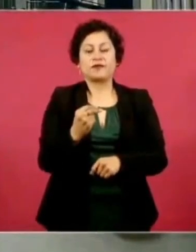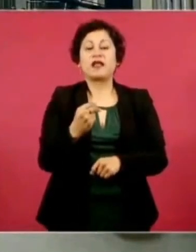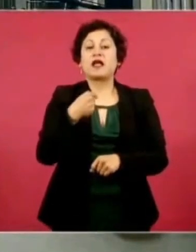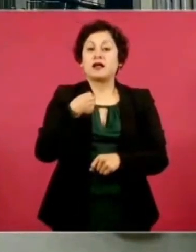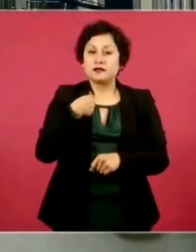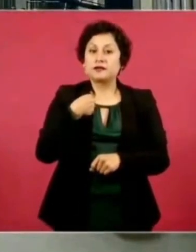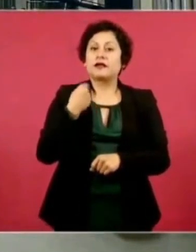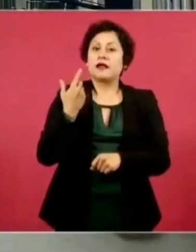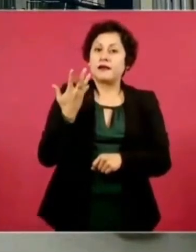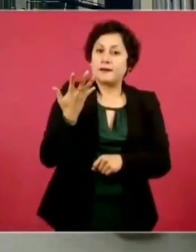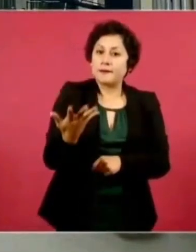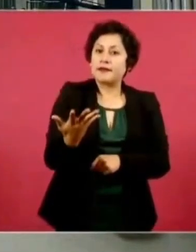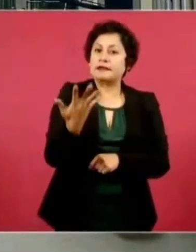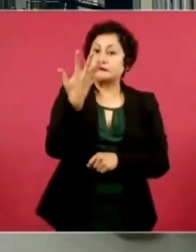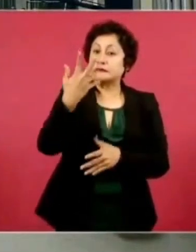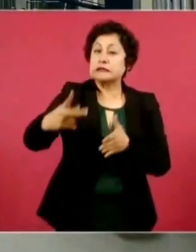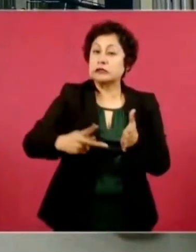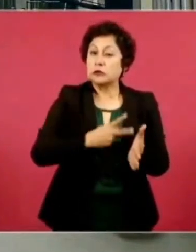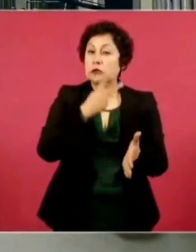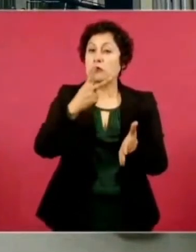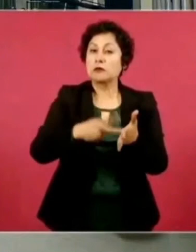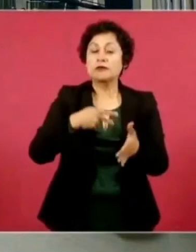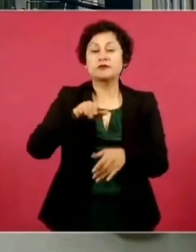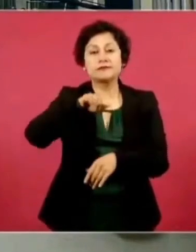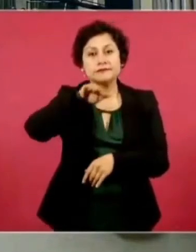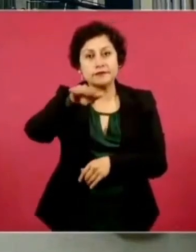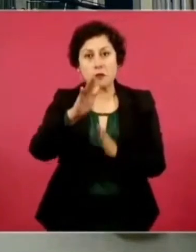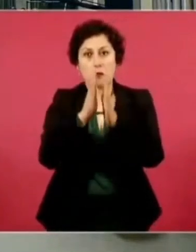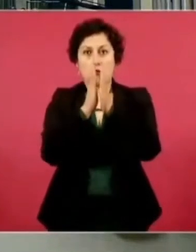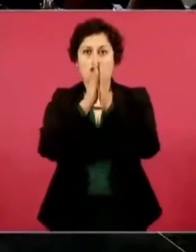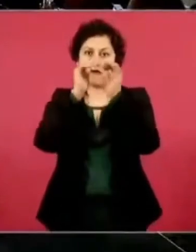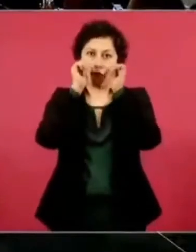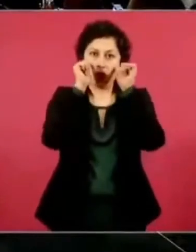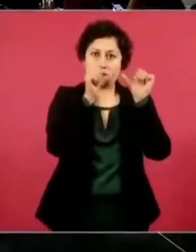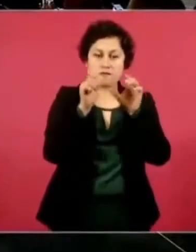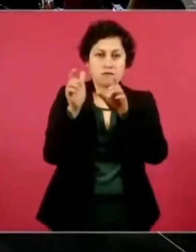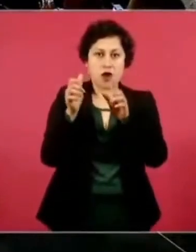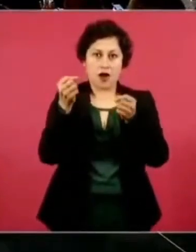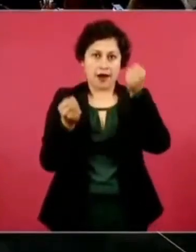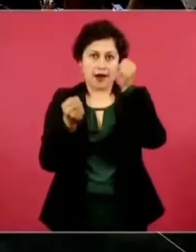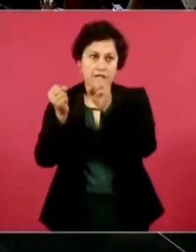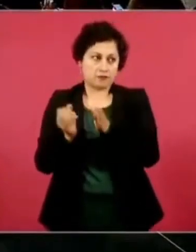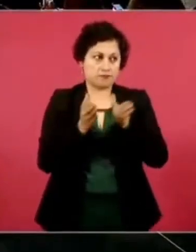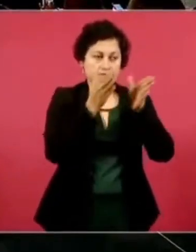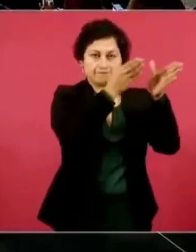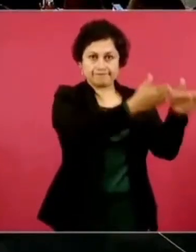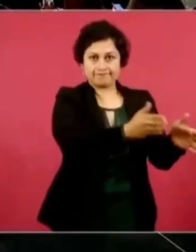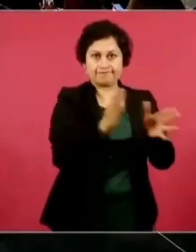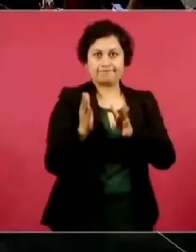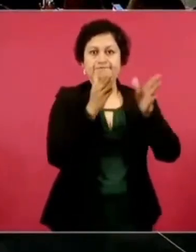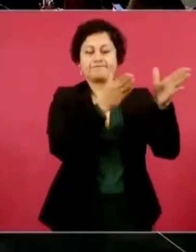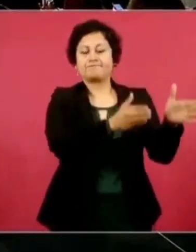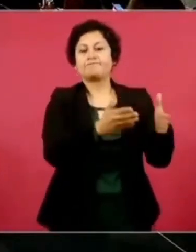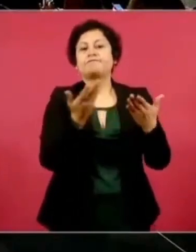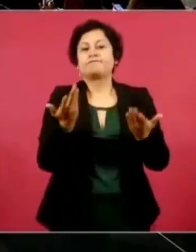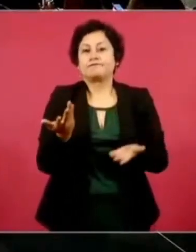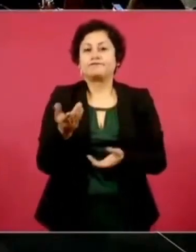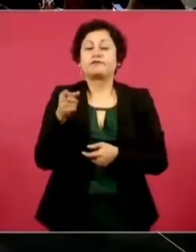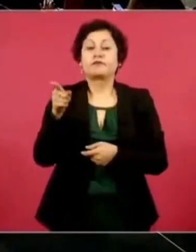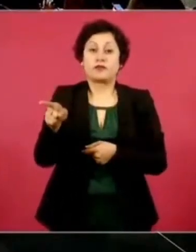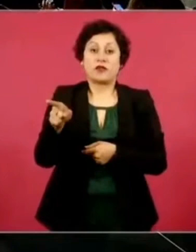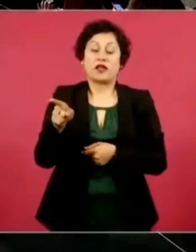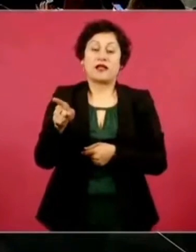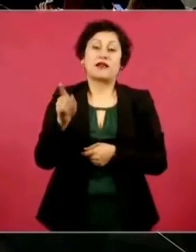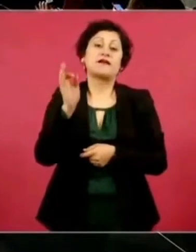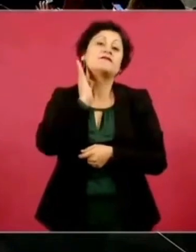ocasiones antes de que saliéramos de ahí de la Fiscalía. El fiscal en jefe en turno, Víctor Acosta, le ordenó a